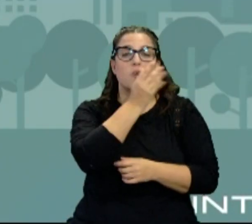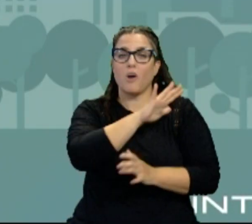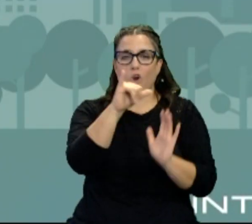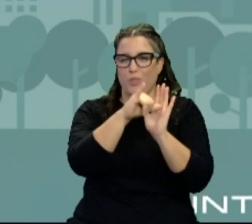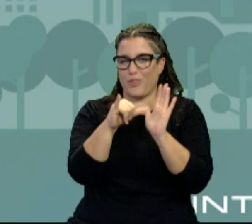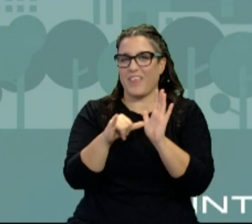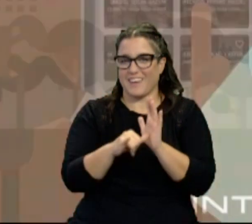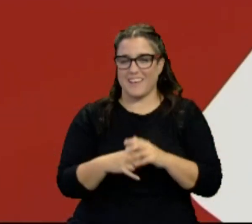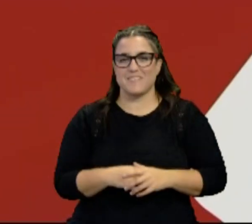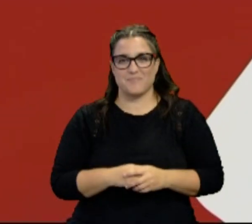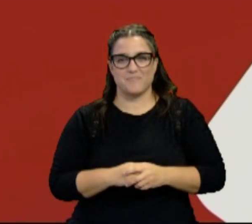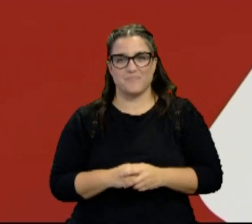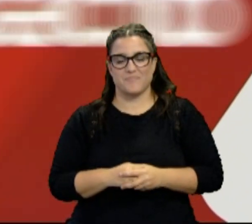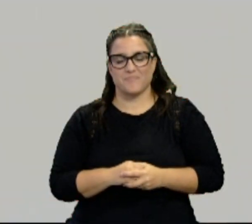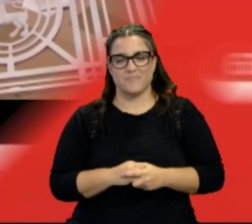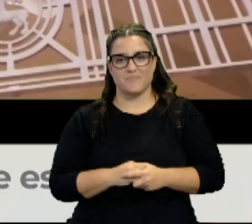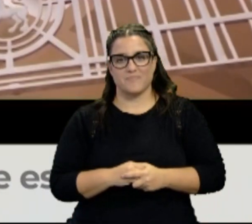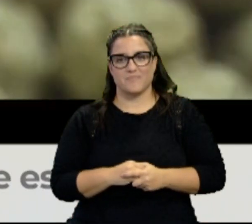imaginamos.